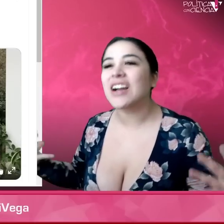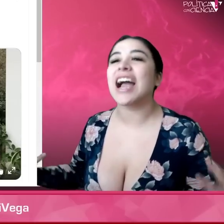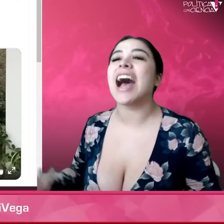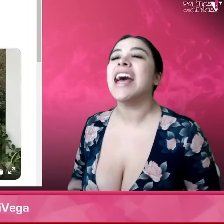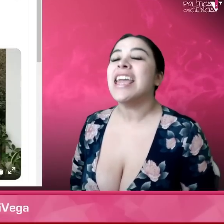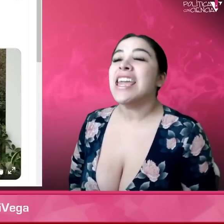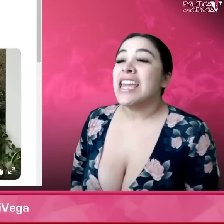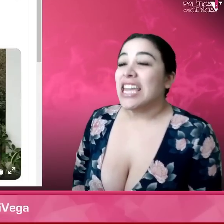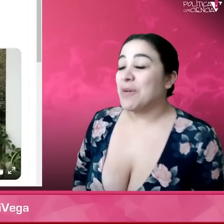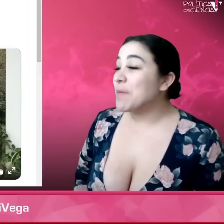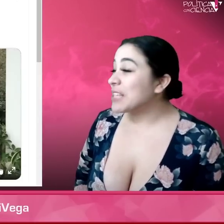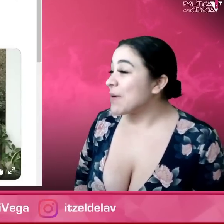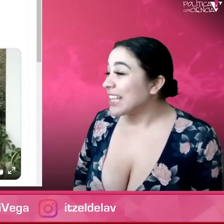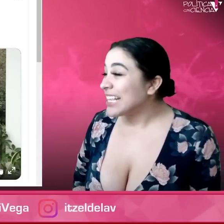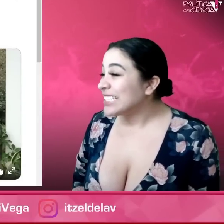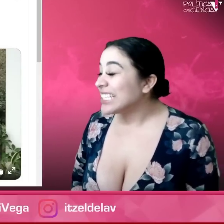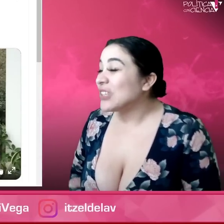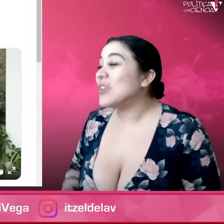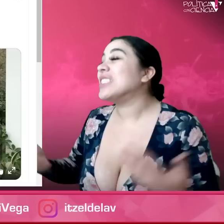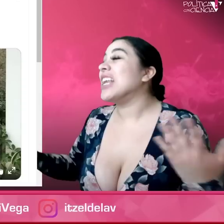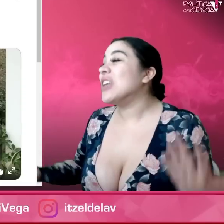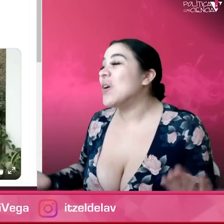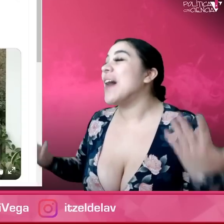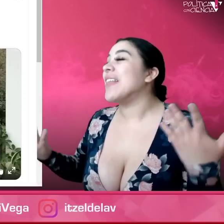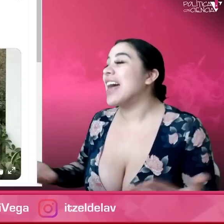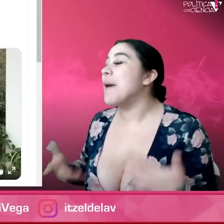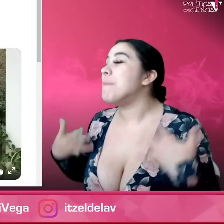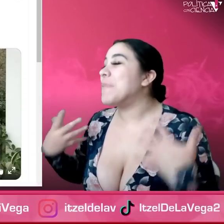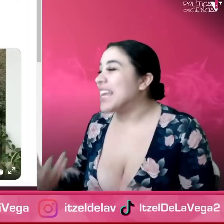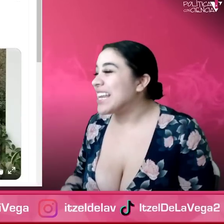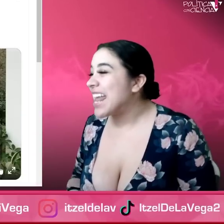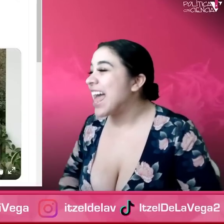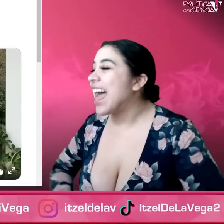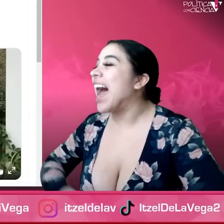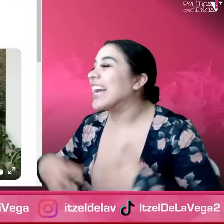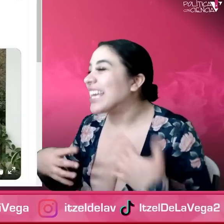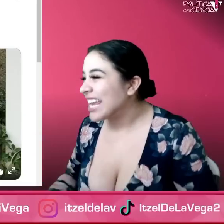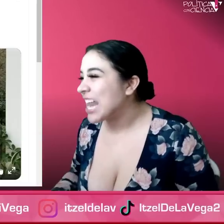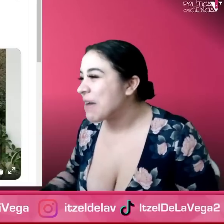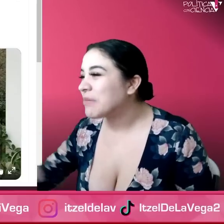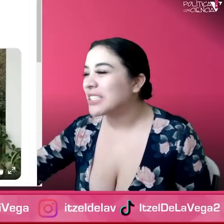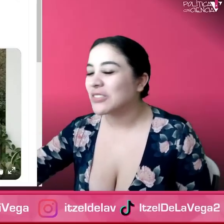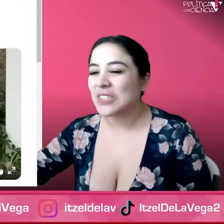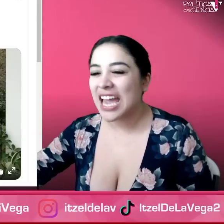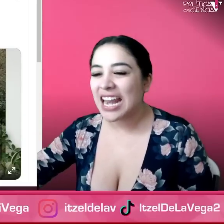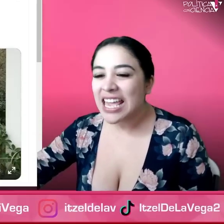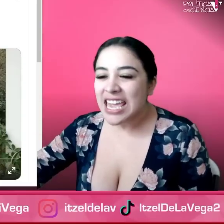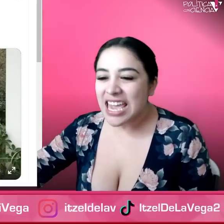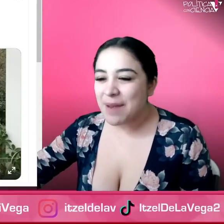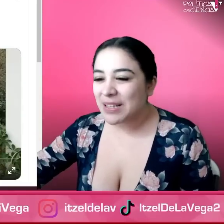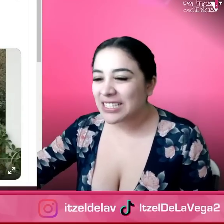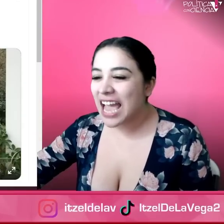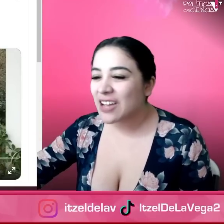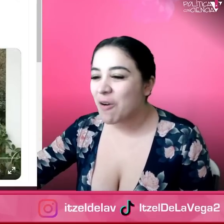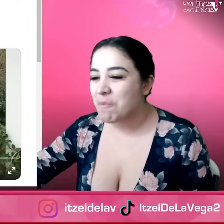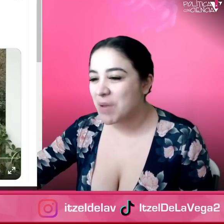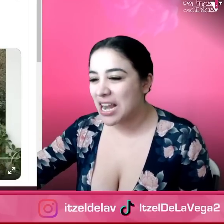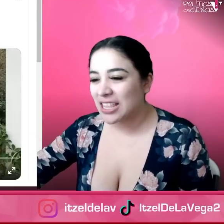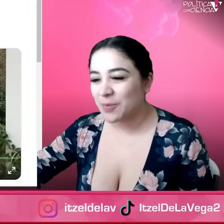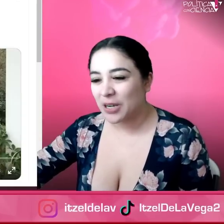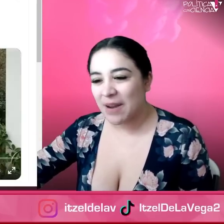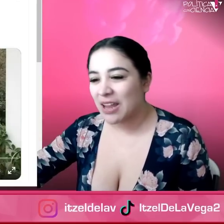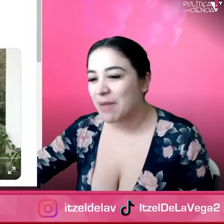todo el rollo acá y Bueno pues la verdad es que solo salió a dar pena ajena vamos a escuchar el mensaje